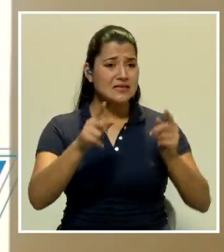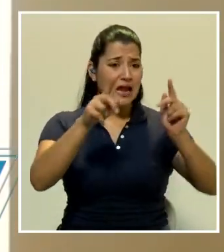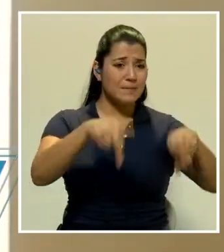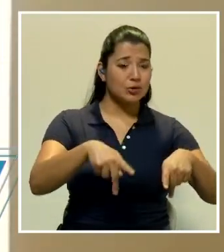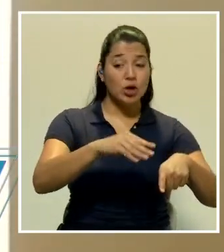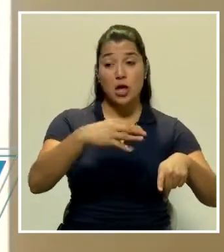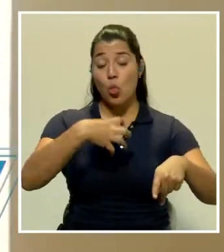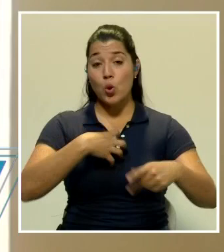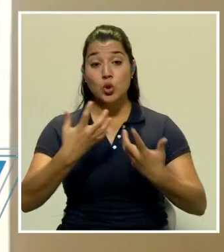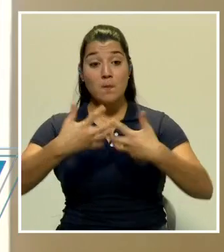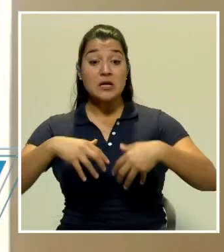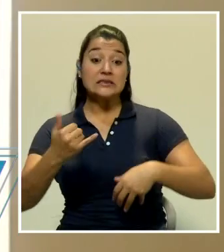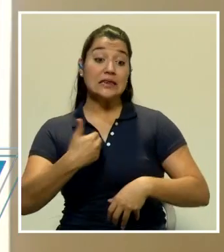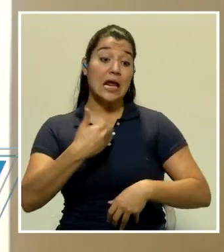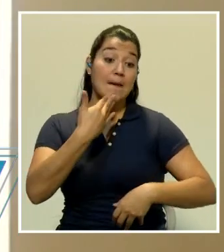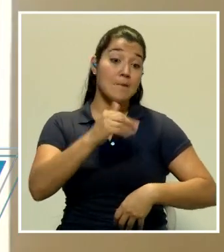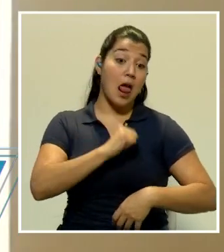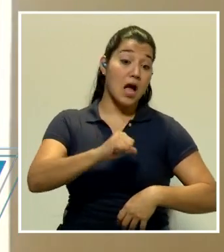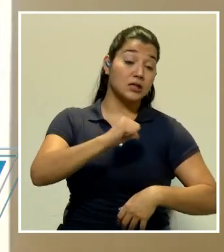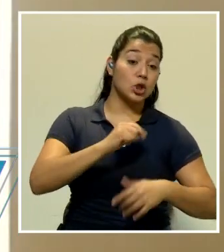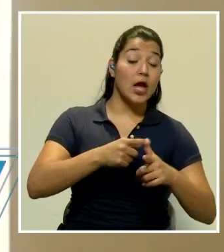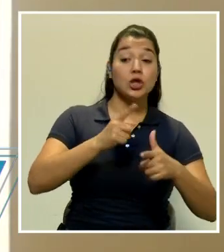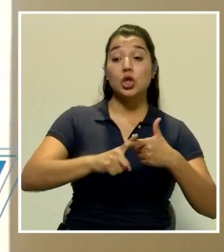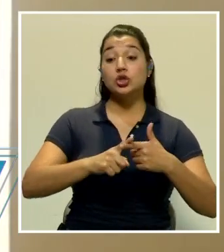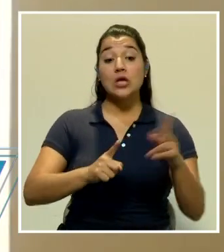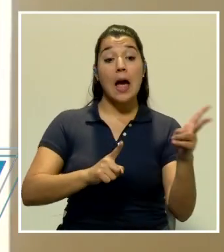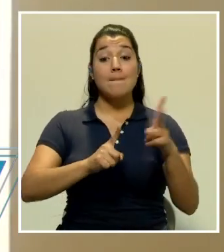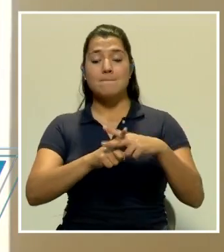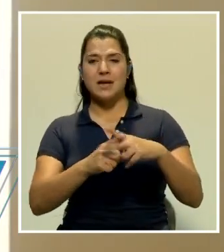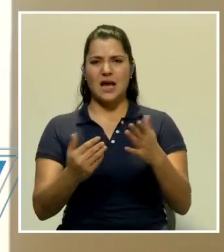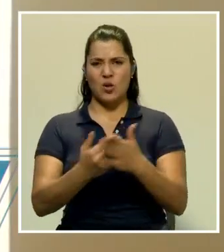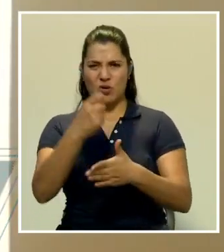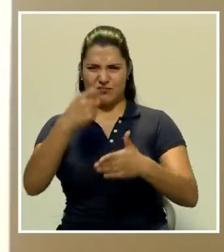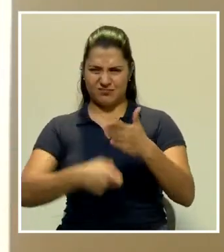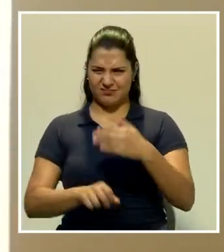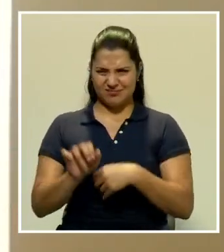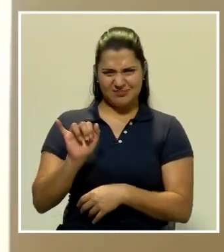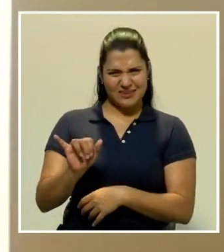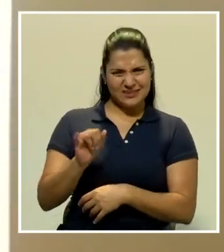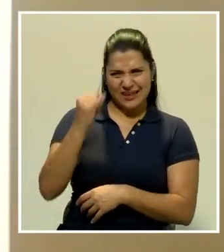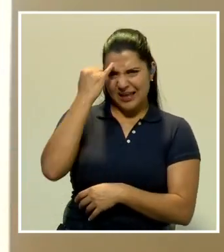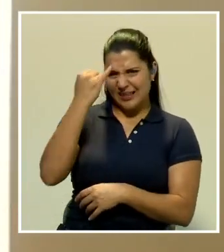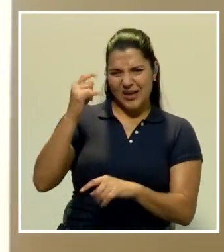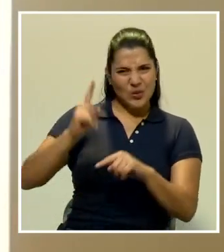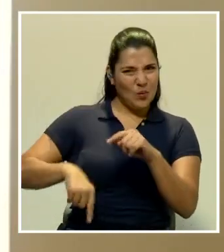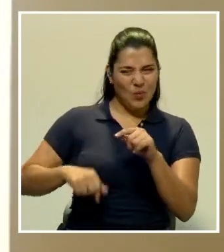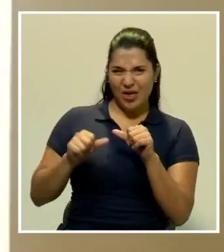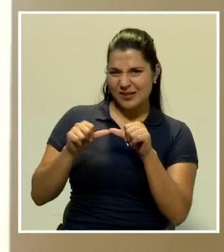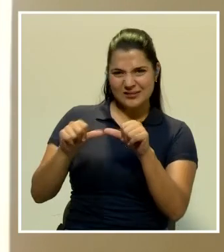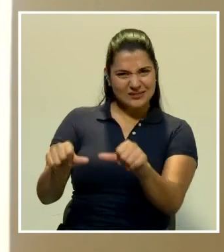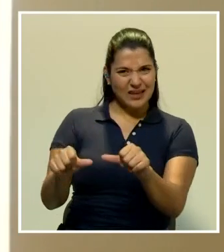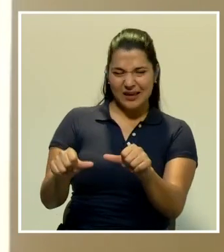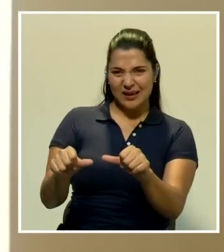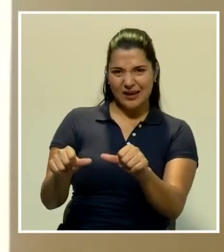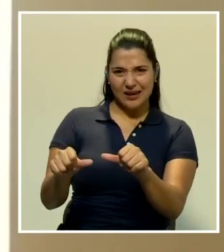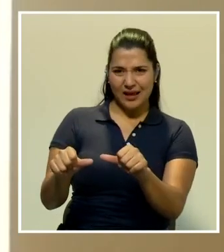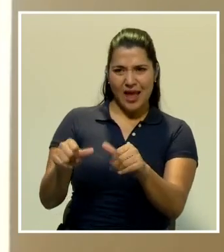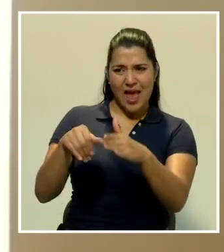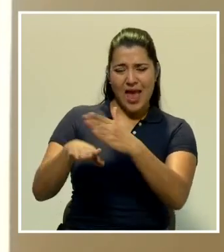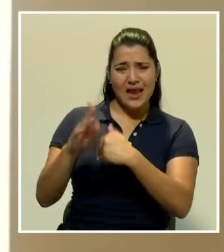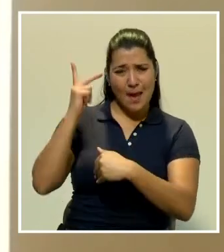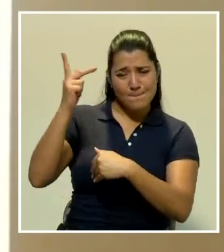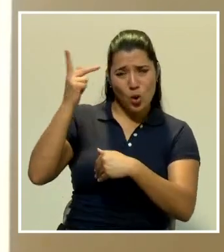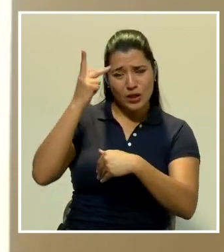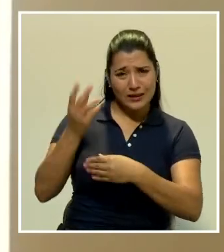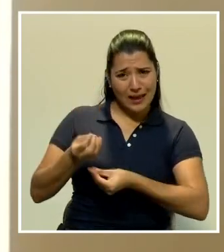portamos mal, vienen nuevos impuestos. En realidad, ese tipo de ideas no pueden seguirse dando en la política pública